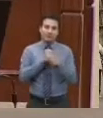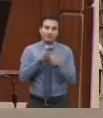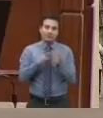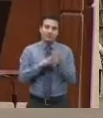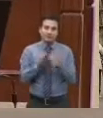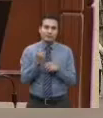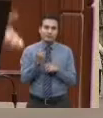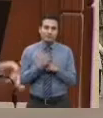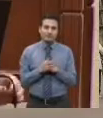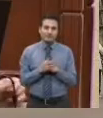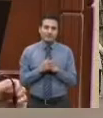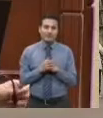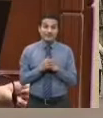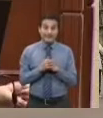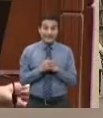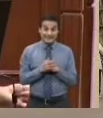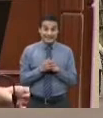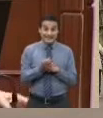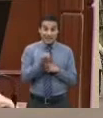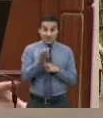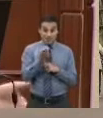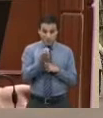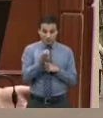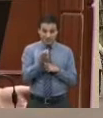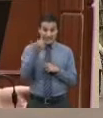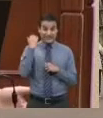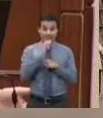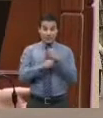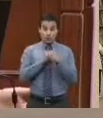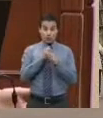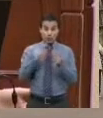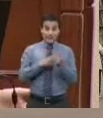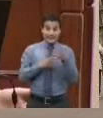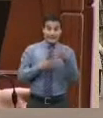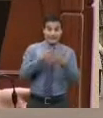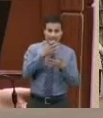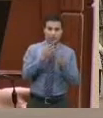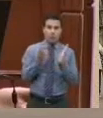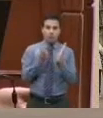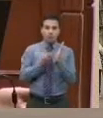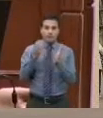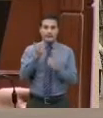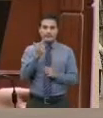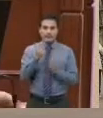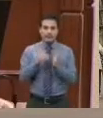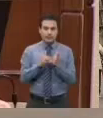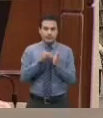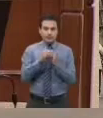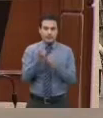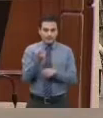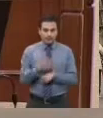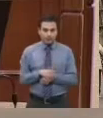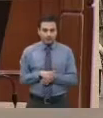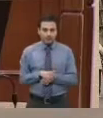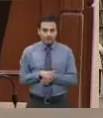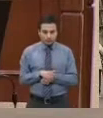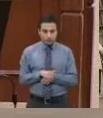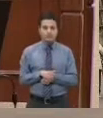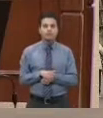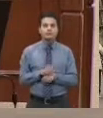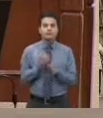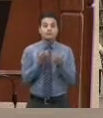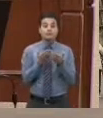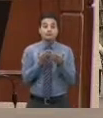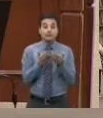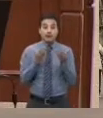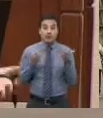2021. Y por esta irregularidad cometida en 2015 se sancionó al Partido Verde con 7 millones de pesos. En consecuencia, se